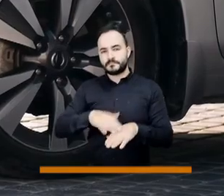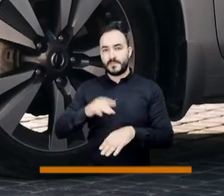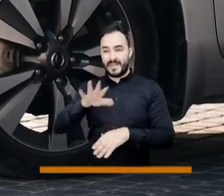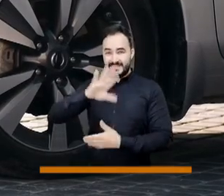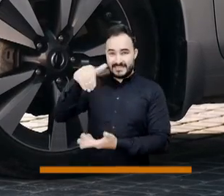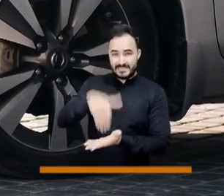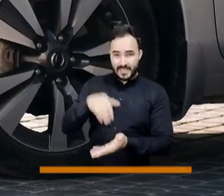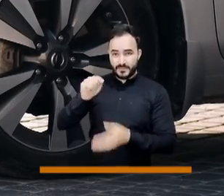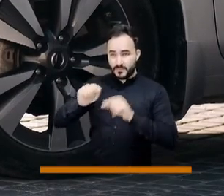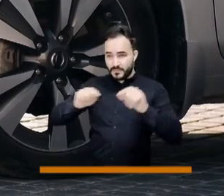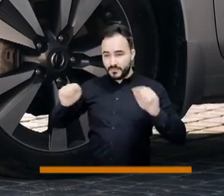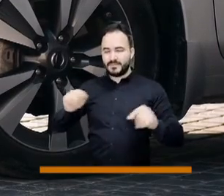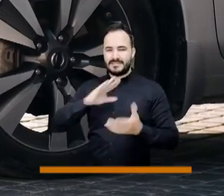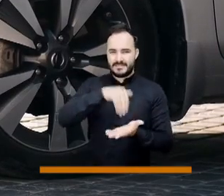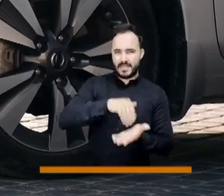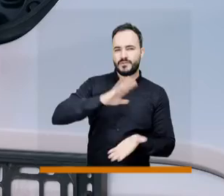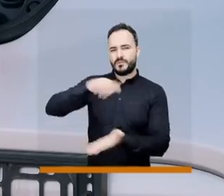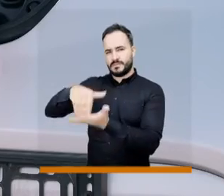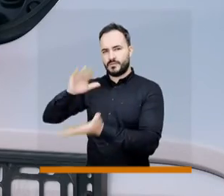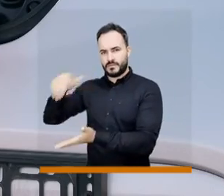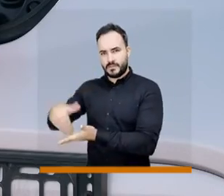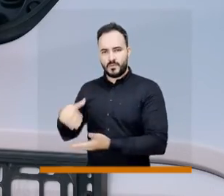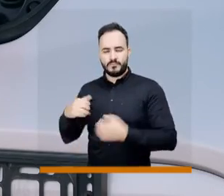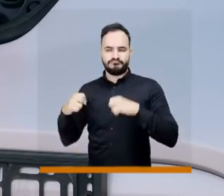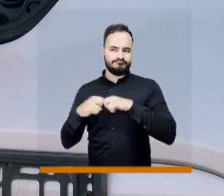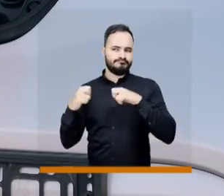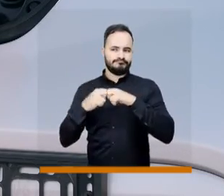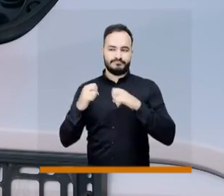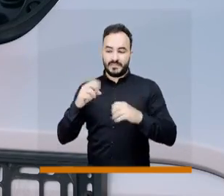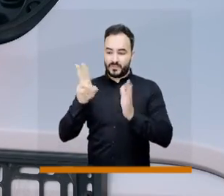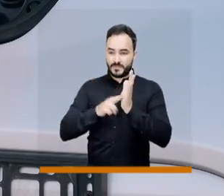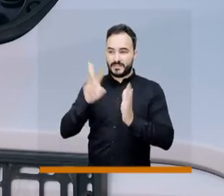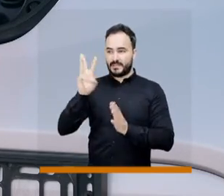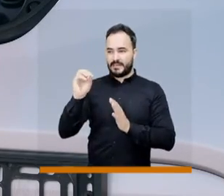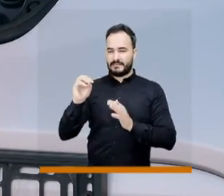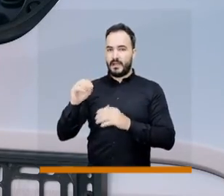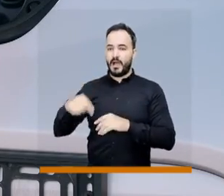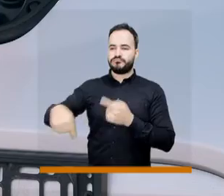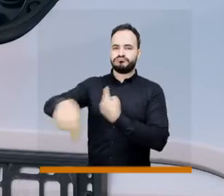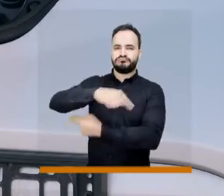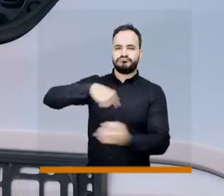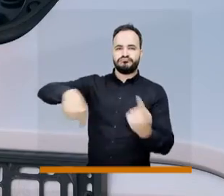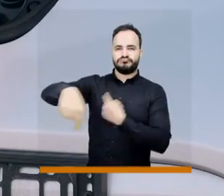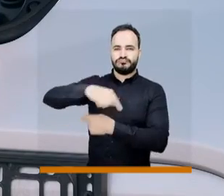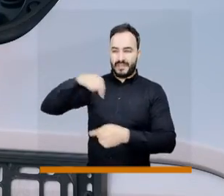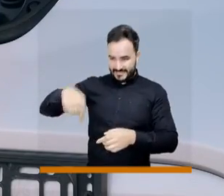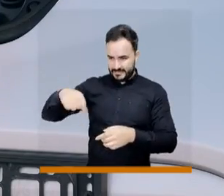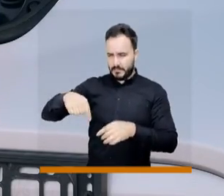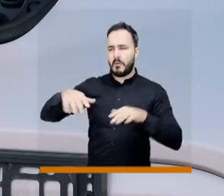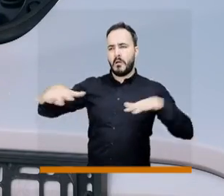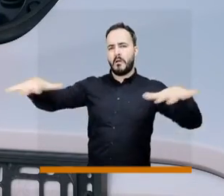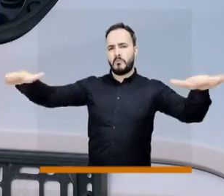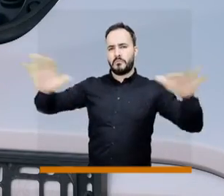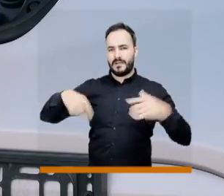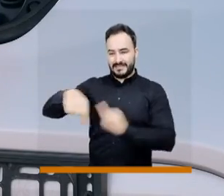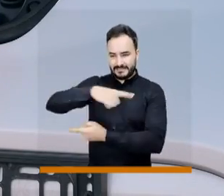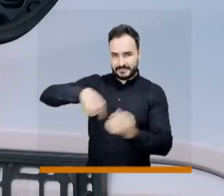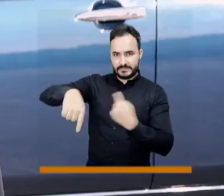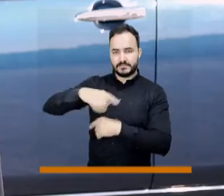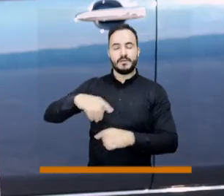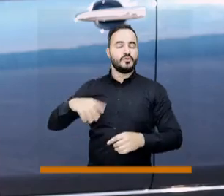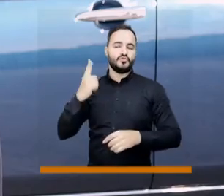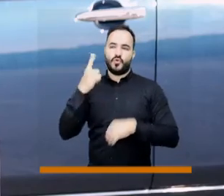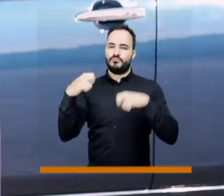en los centros de las ciudades no pueden entrar vehículos sino eléctricos a partir del 2030. Entonces, están empezando a generar unas presiones